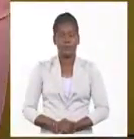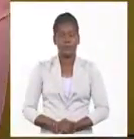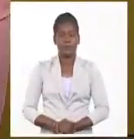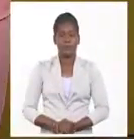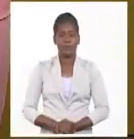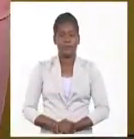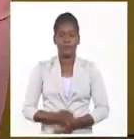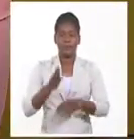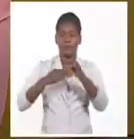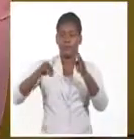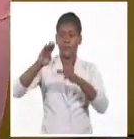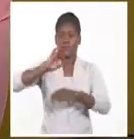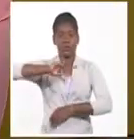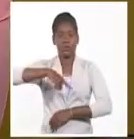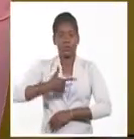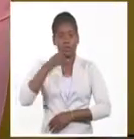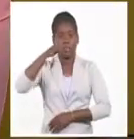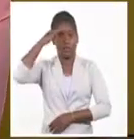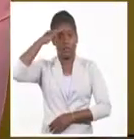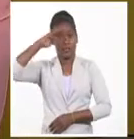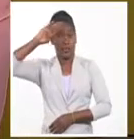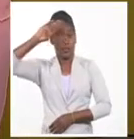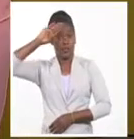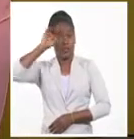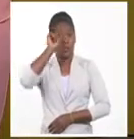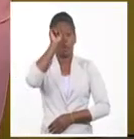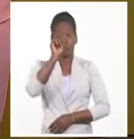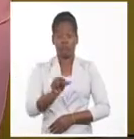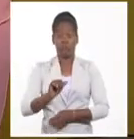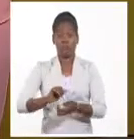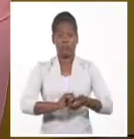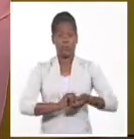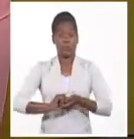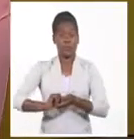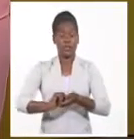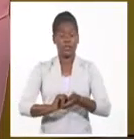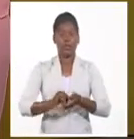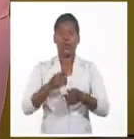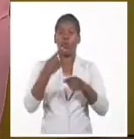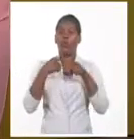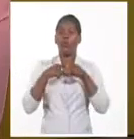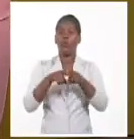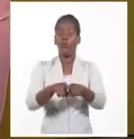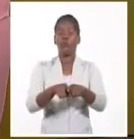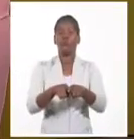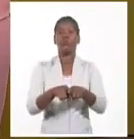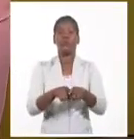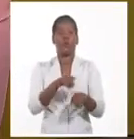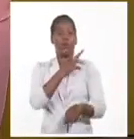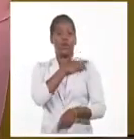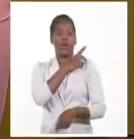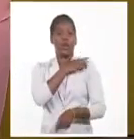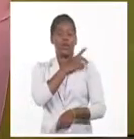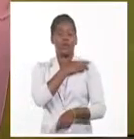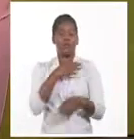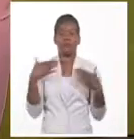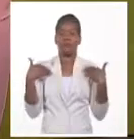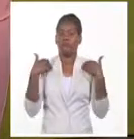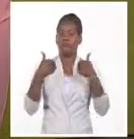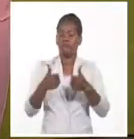El ministro de Cultura de Cuba, Alpidio Alonso Grau, y directivos de ese sector compartieron con creadores de la provincia de